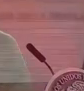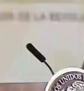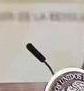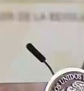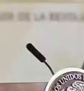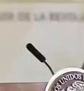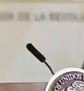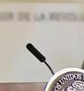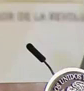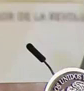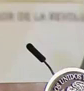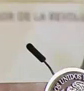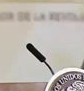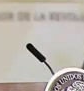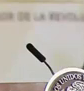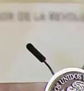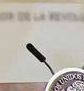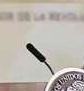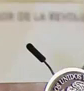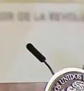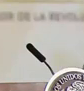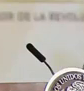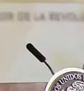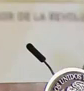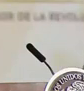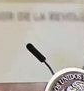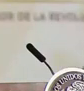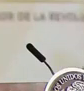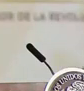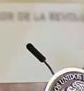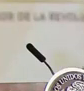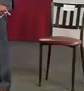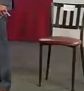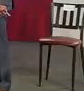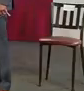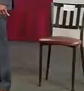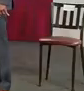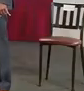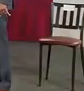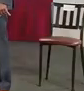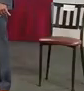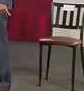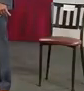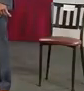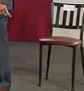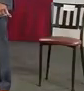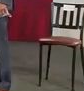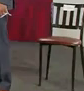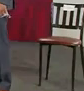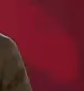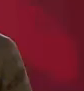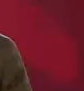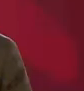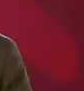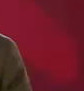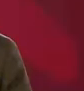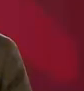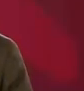asegurar que hay desarrollo en los lugares pobres, en particular rural, de